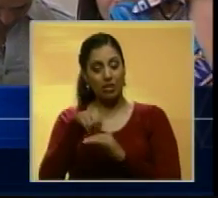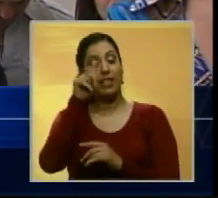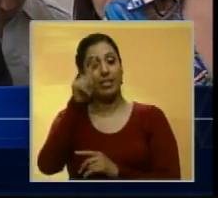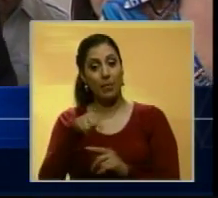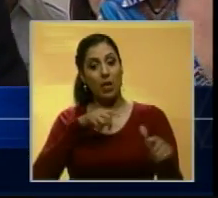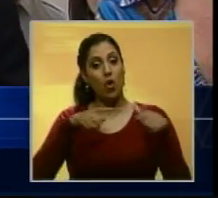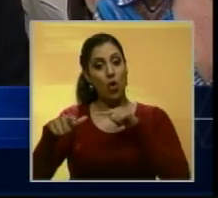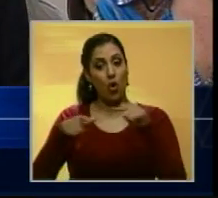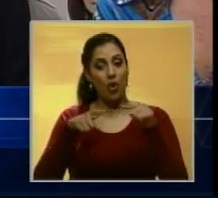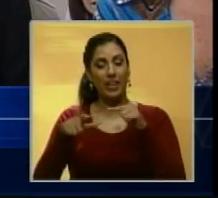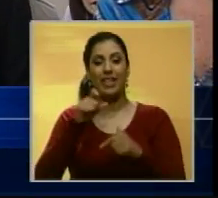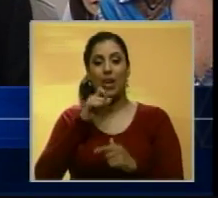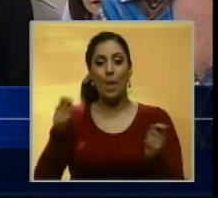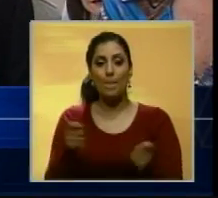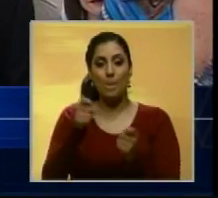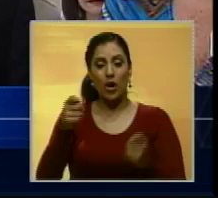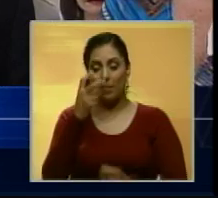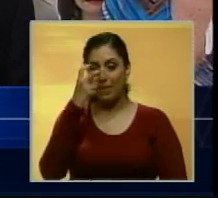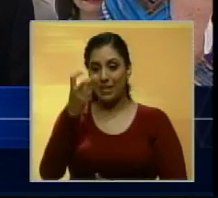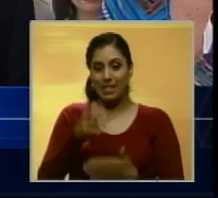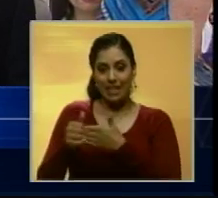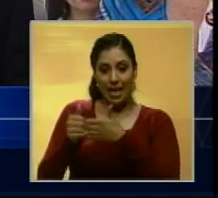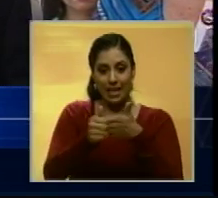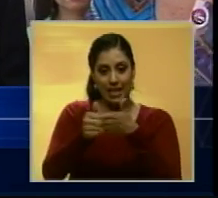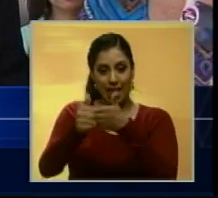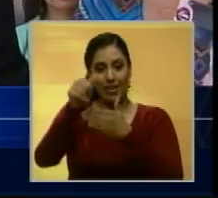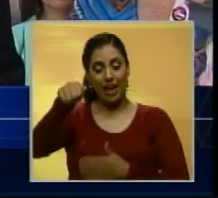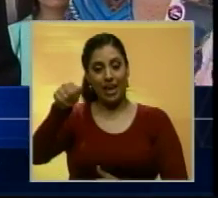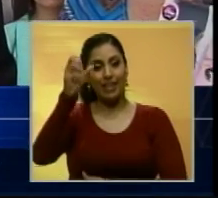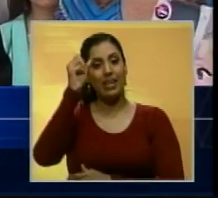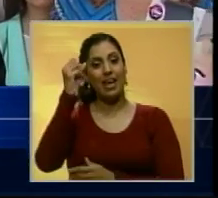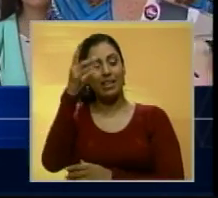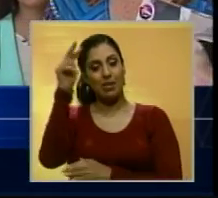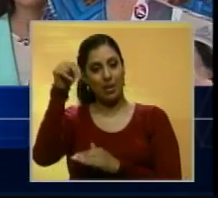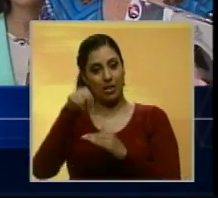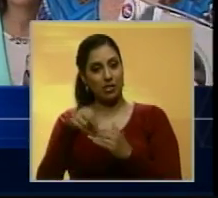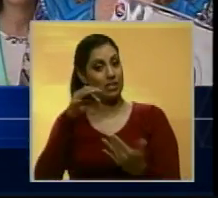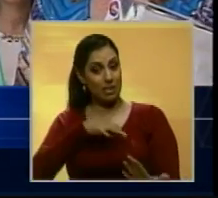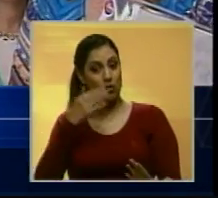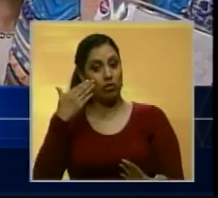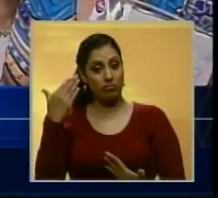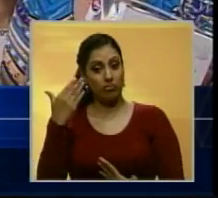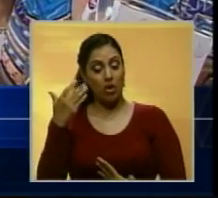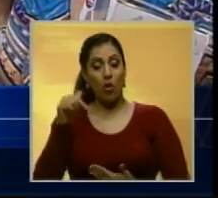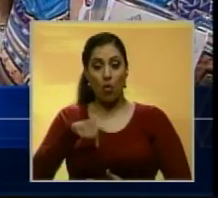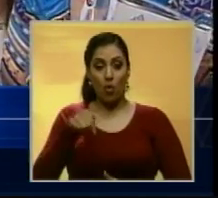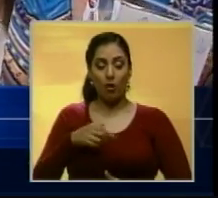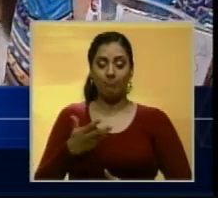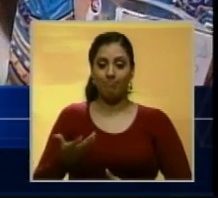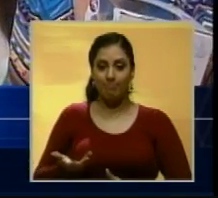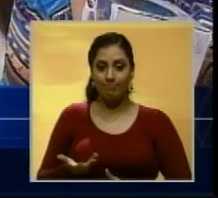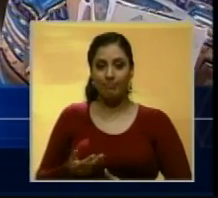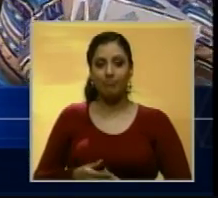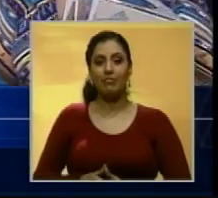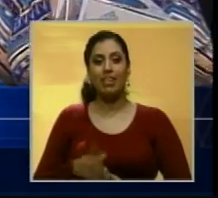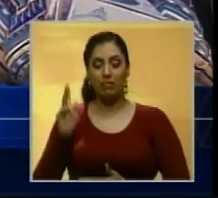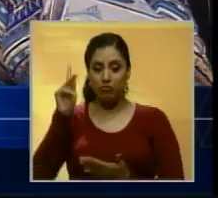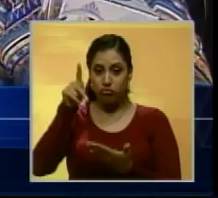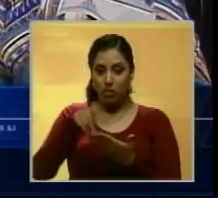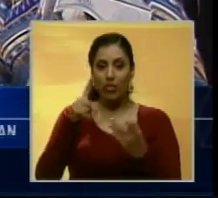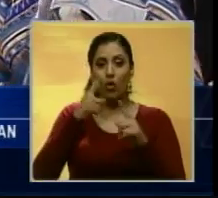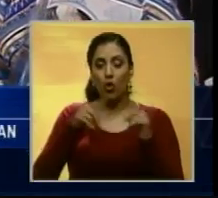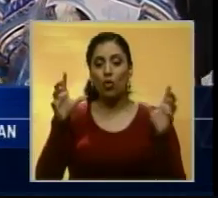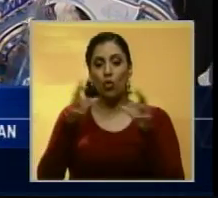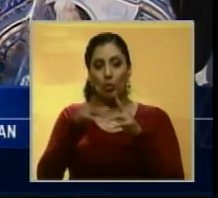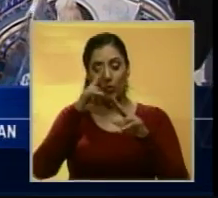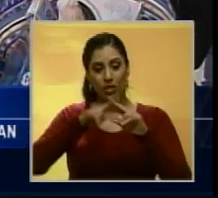también coordinadora del programa de visitas guiadas aquí al Palacio Federal Legislativo. Señora Diana, hoy pues vinieron también un grupo